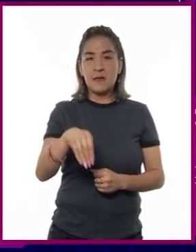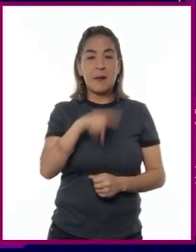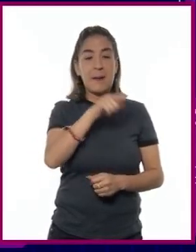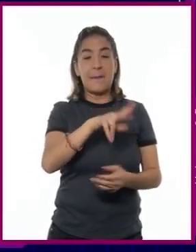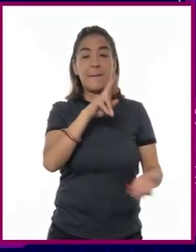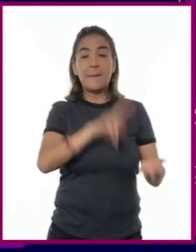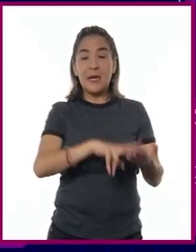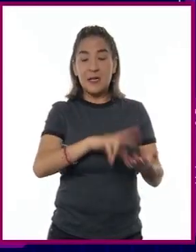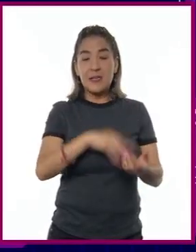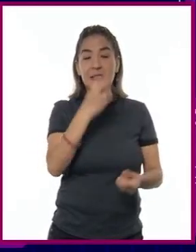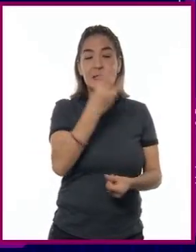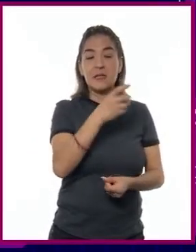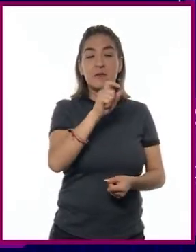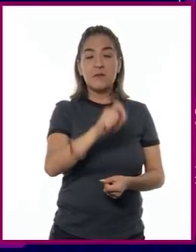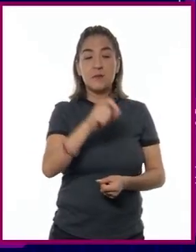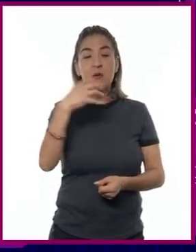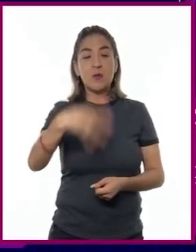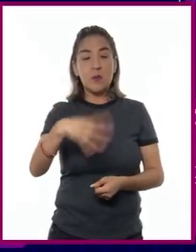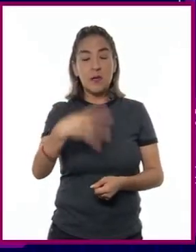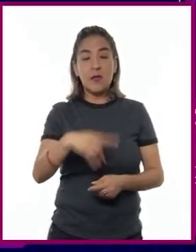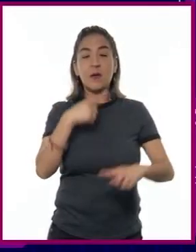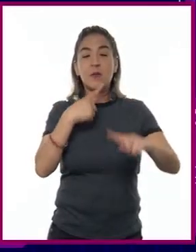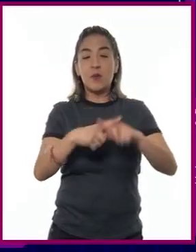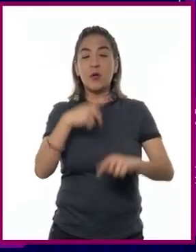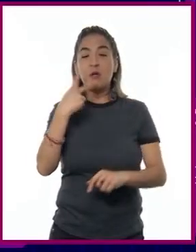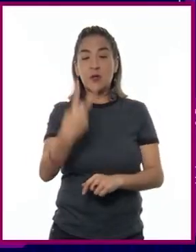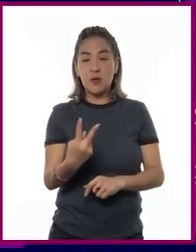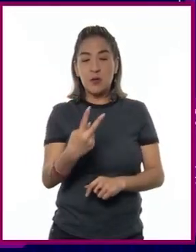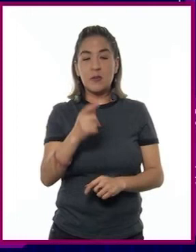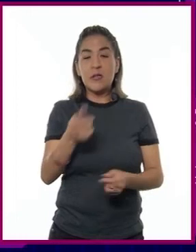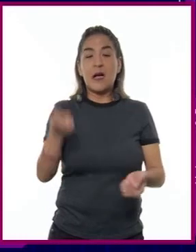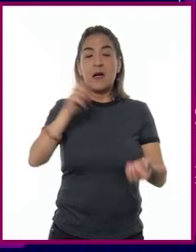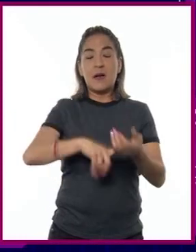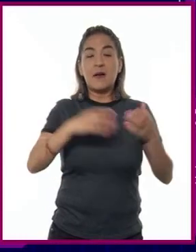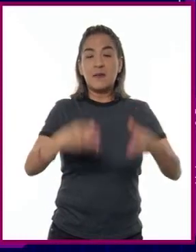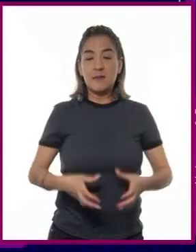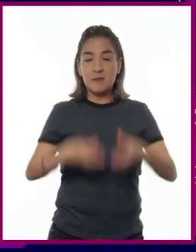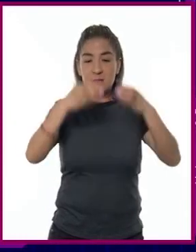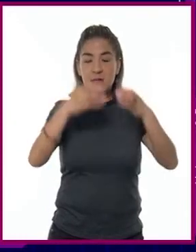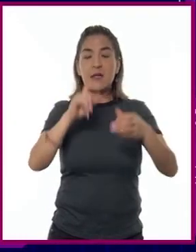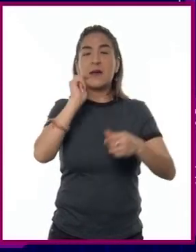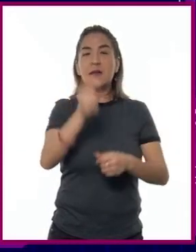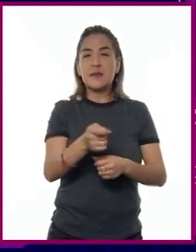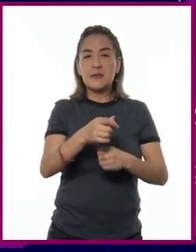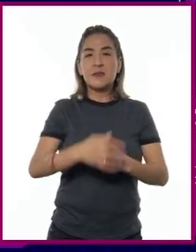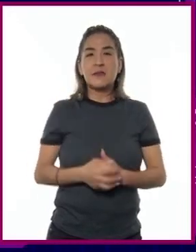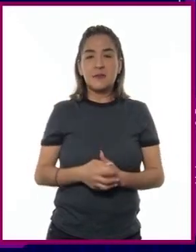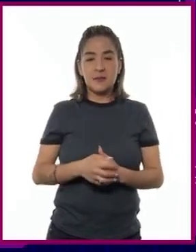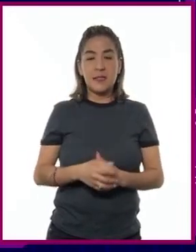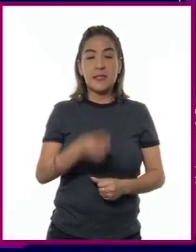como 3.14, la medida de la circunferencia se puede expresar como